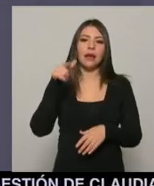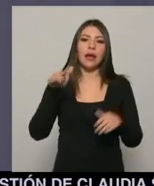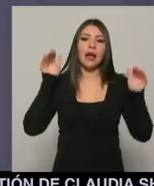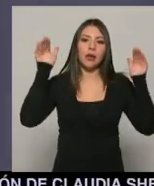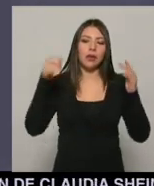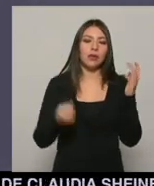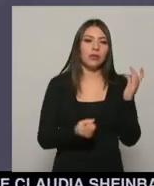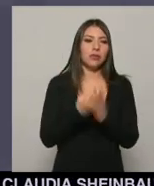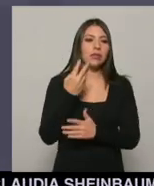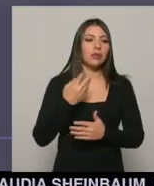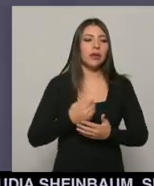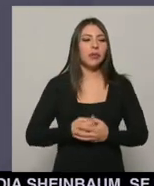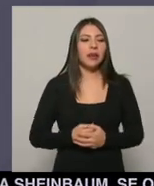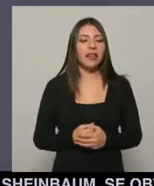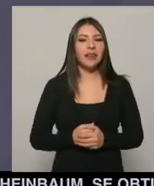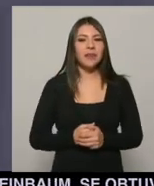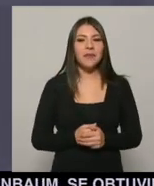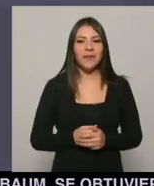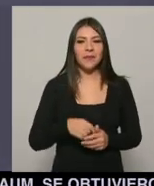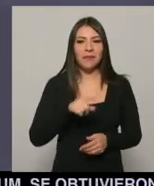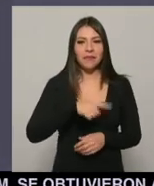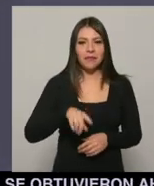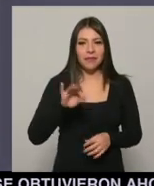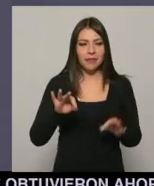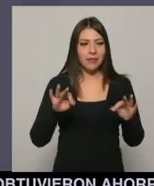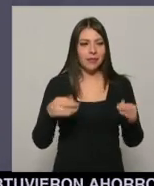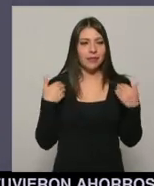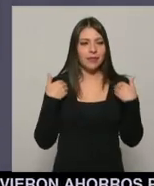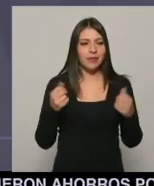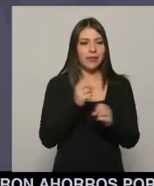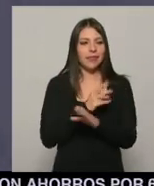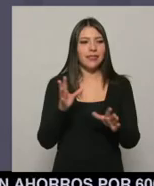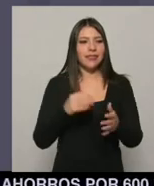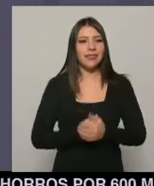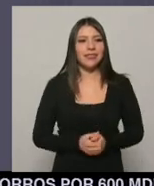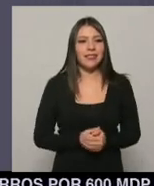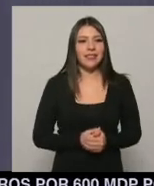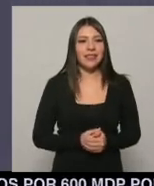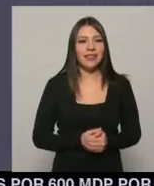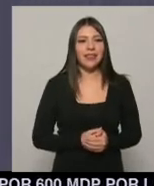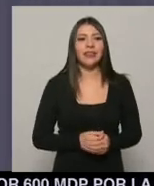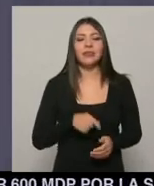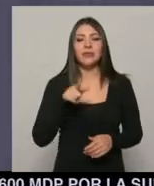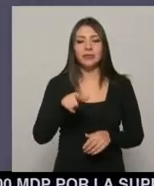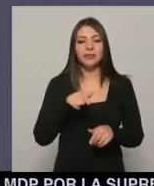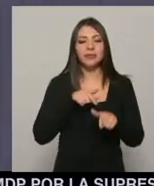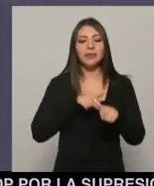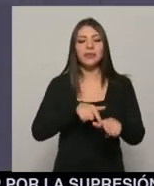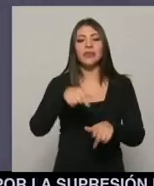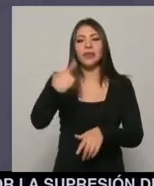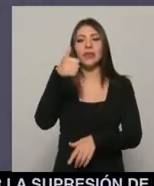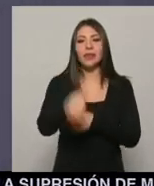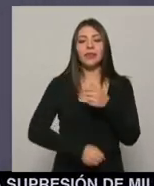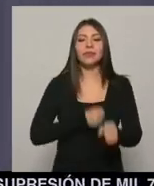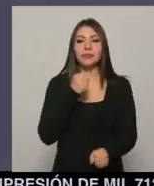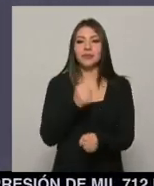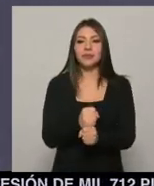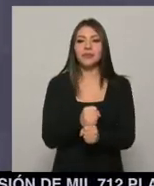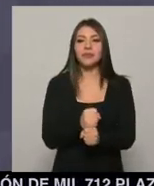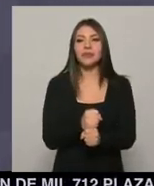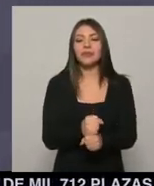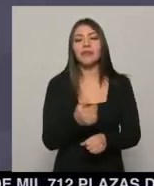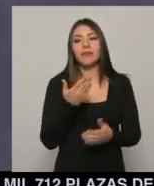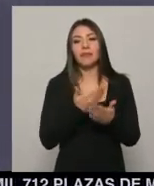su terminación. Eso está clarísimo, se va a pagar con el TUA a 11 años, lo han dicho todos los analistas, y además ha